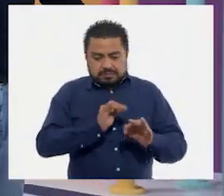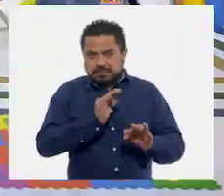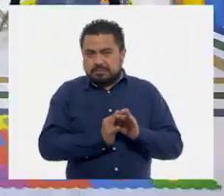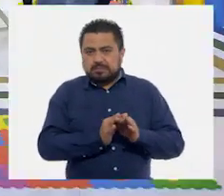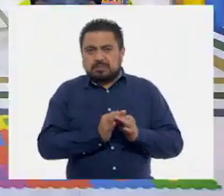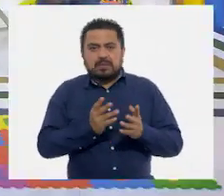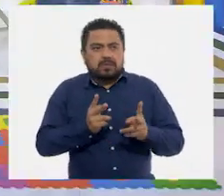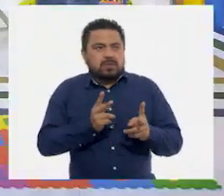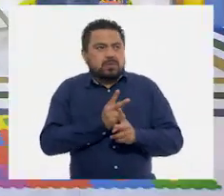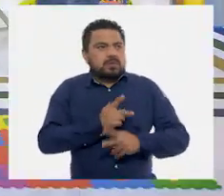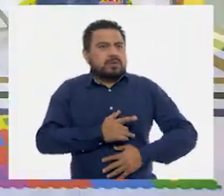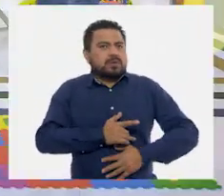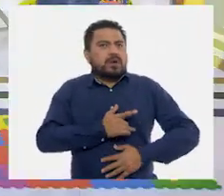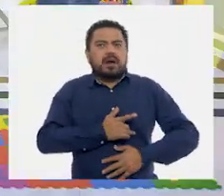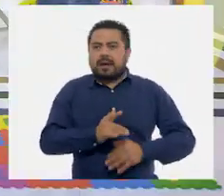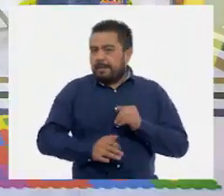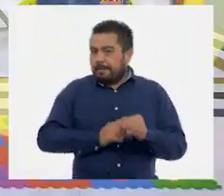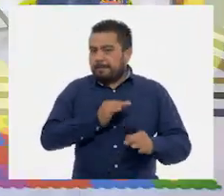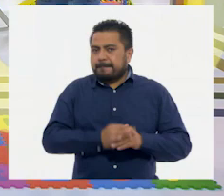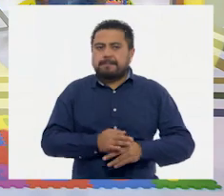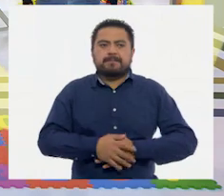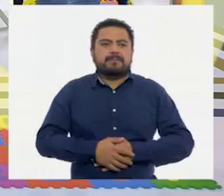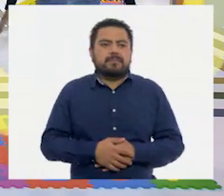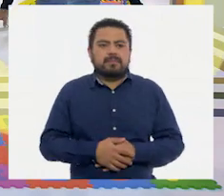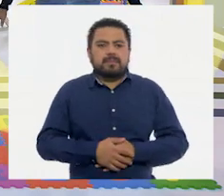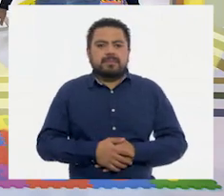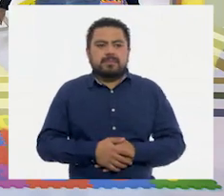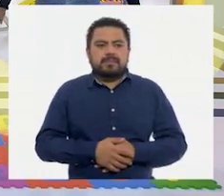ya inhalamos y exhalamos.